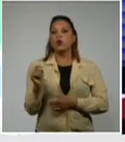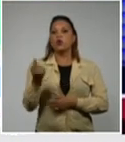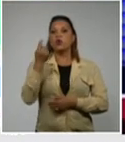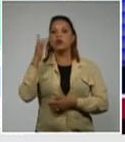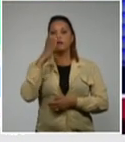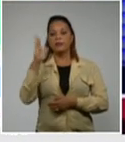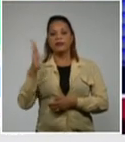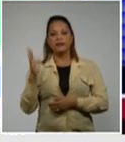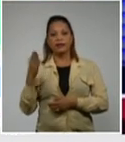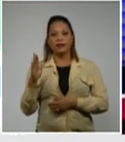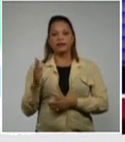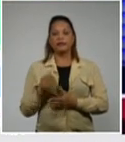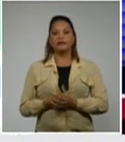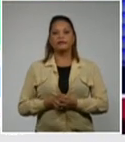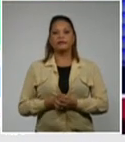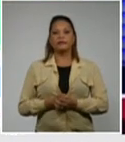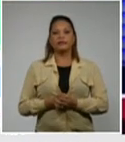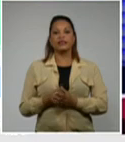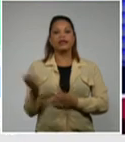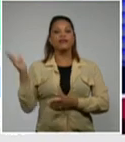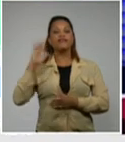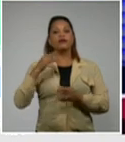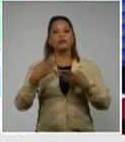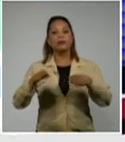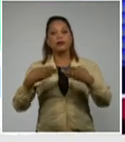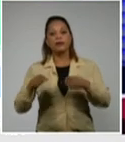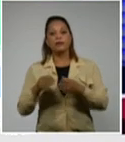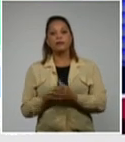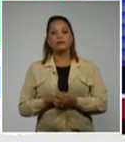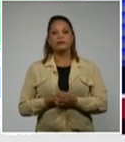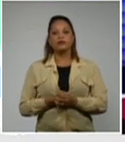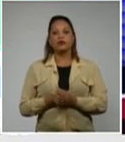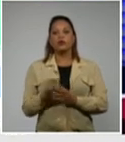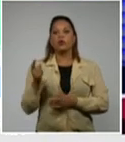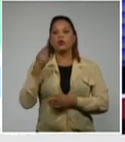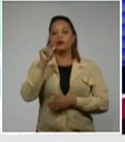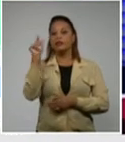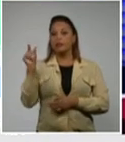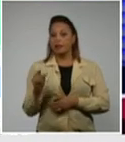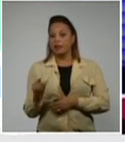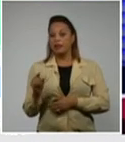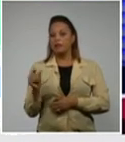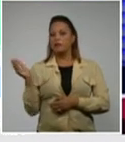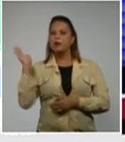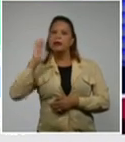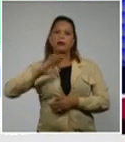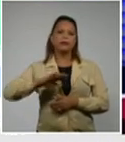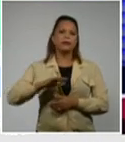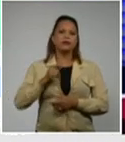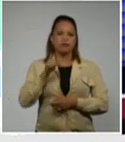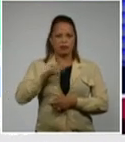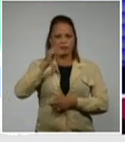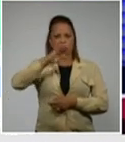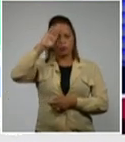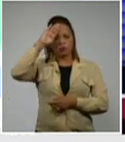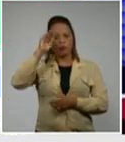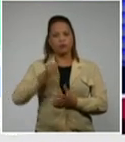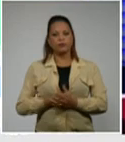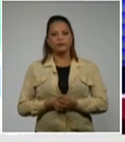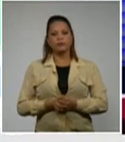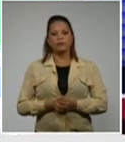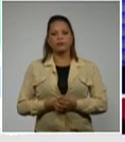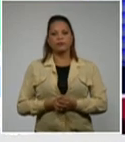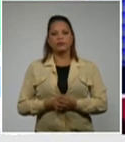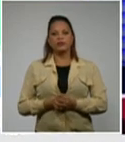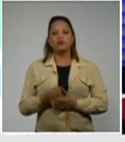una sueca procedente de Alemania, un italiano procedente de este país, de Italia, y un